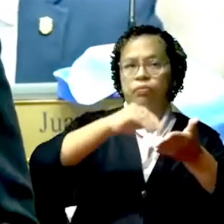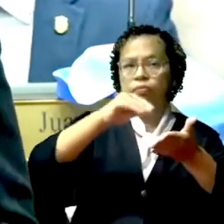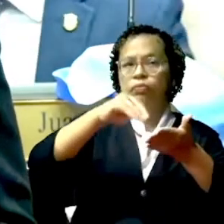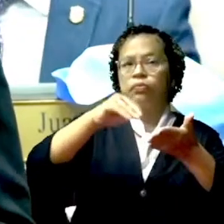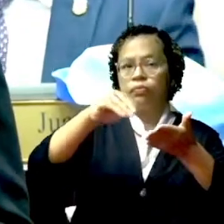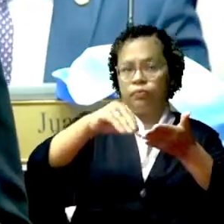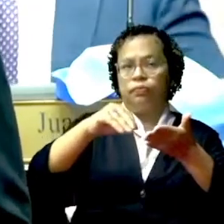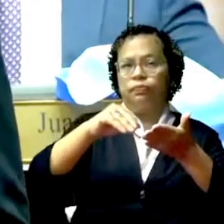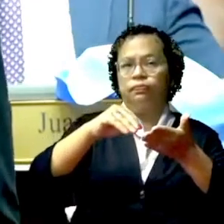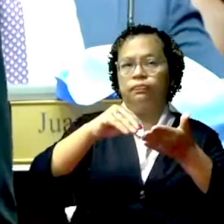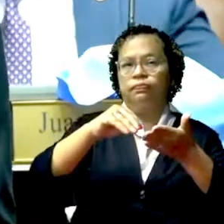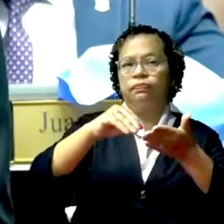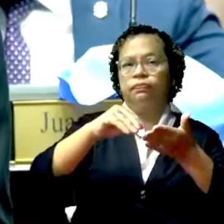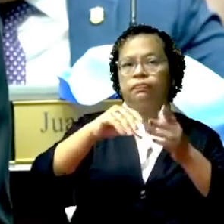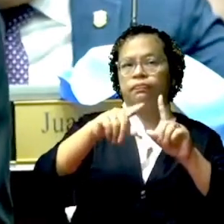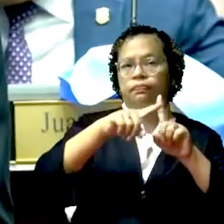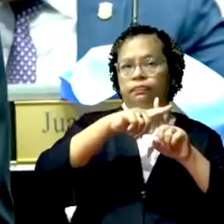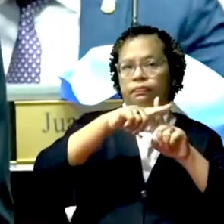de esta resolución